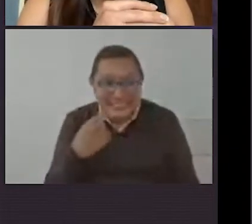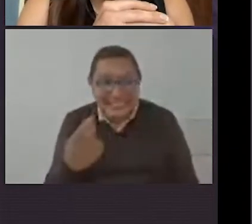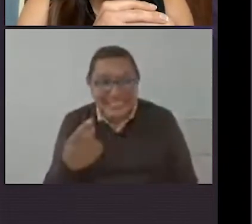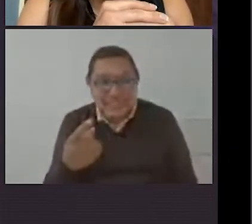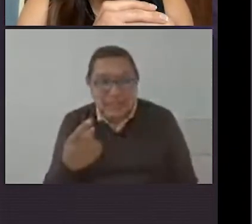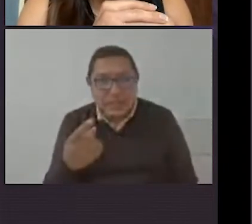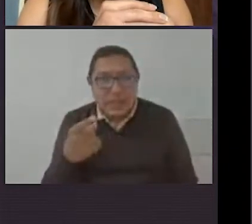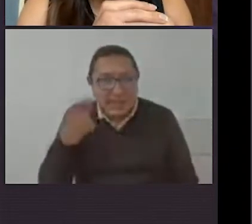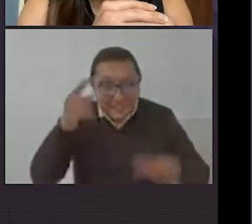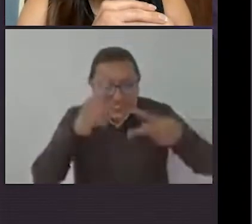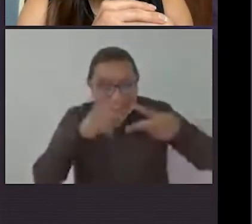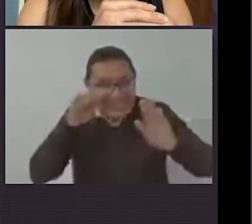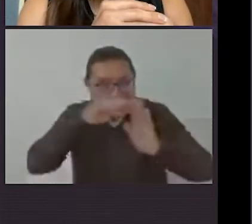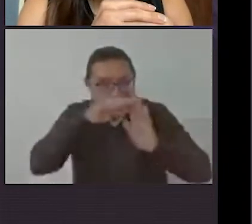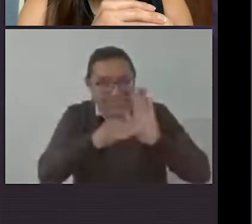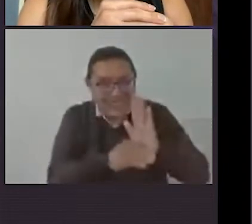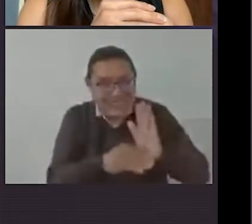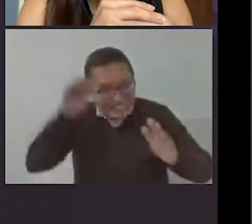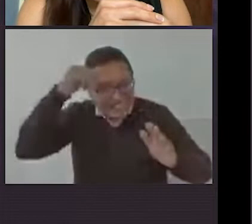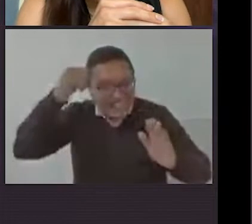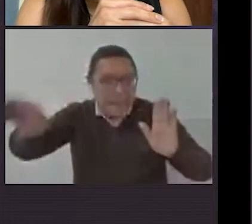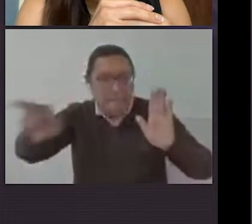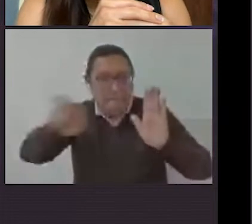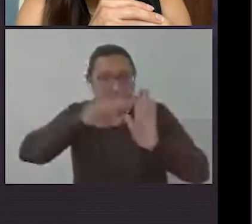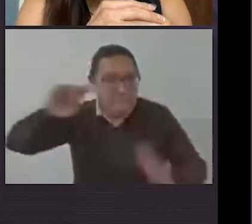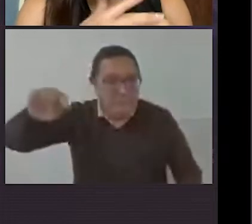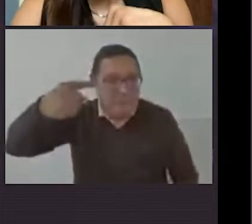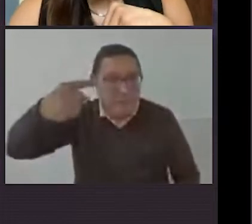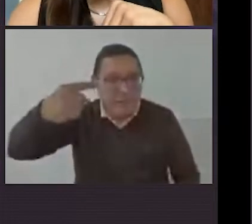hasta que lo vivieran. ¿Verdad?